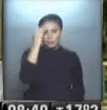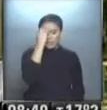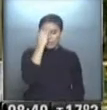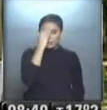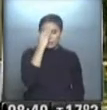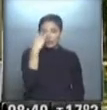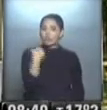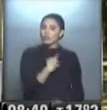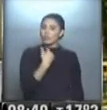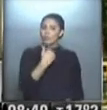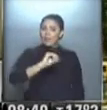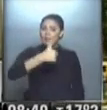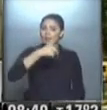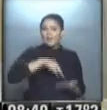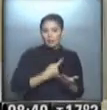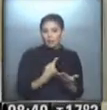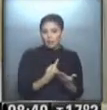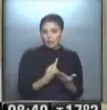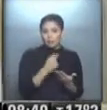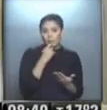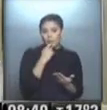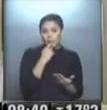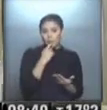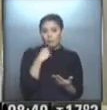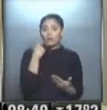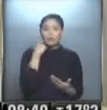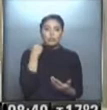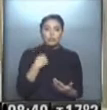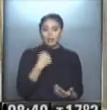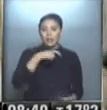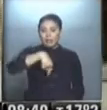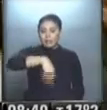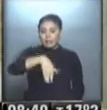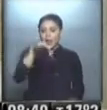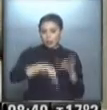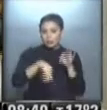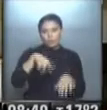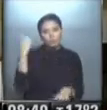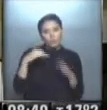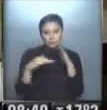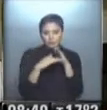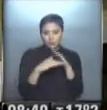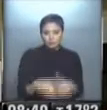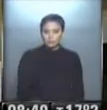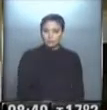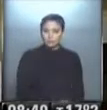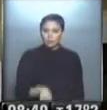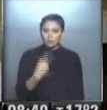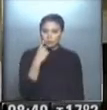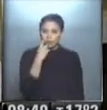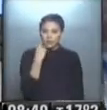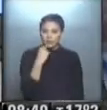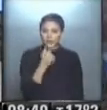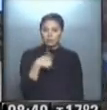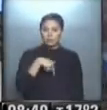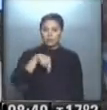que nosotros podamos ganar la Ciudad de Buenos Aires, como ahora queremos hacerlo en estas elecciones, es fundamental. Bueno, tengo la camiseta puesta